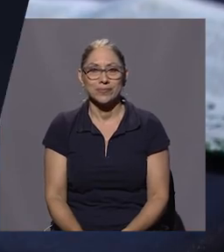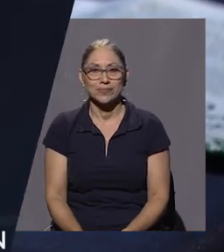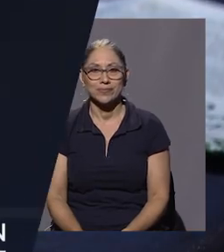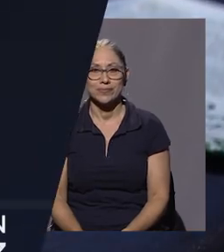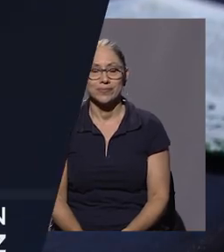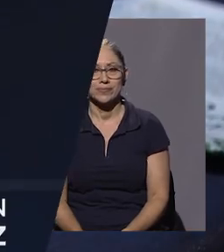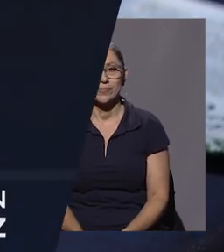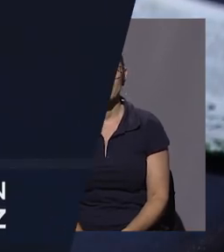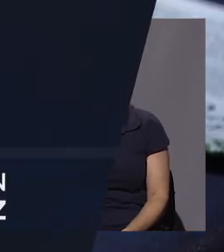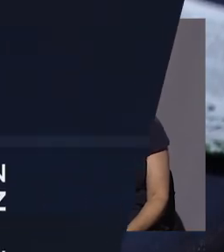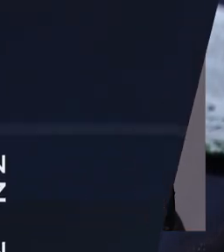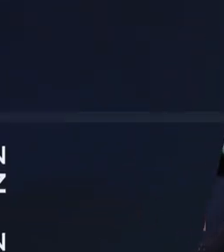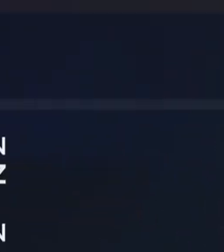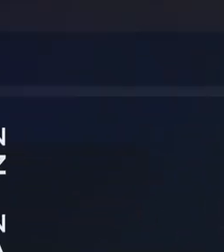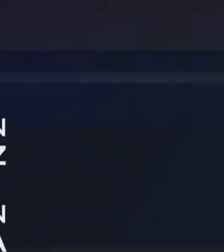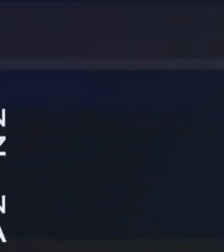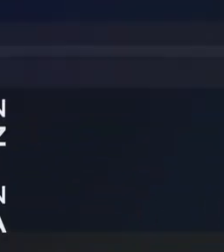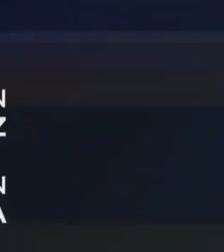¡Gracias!